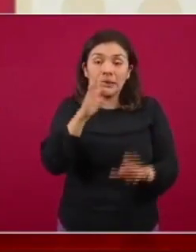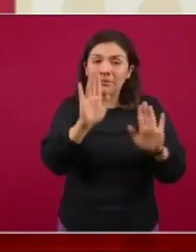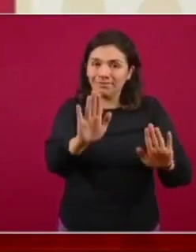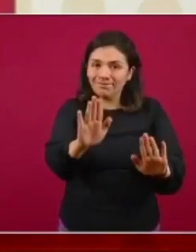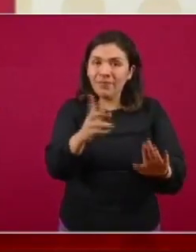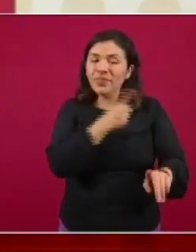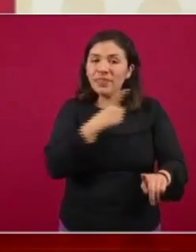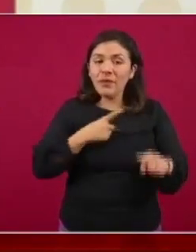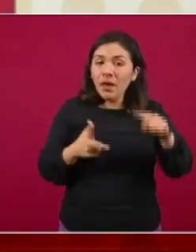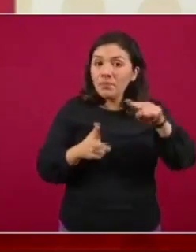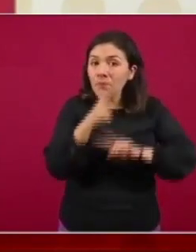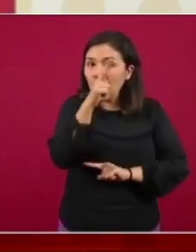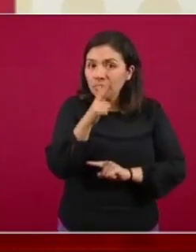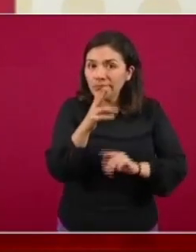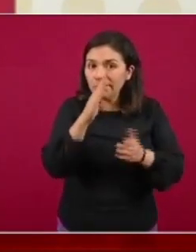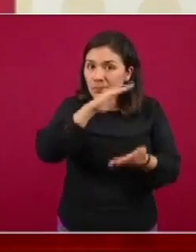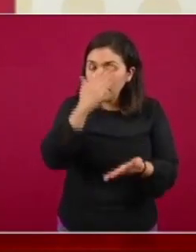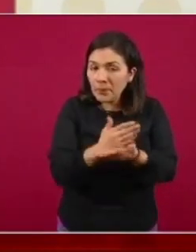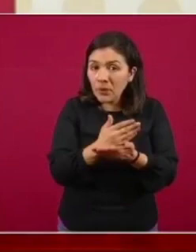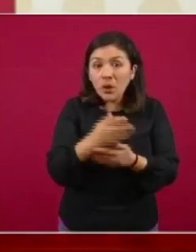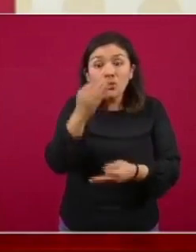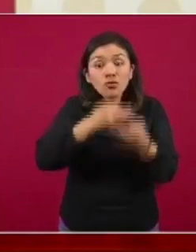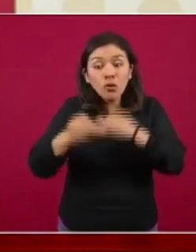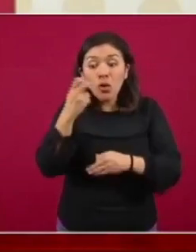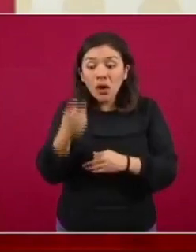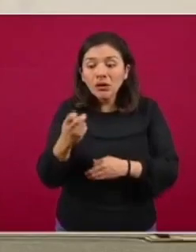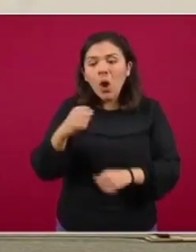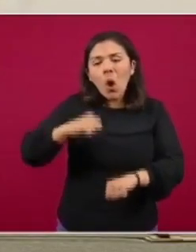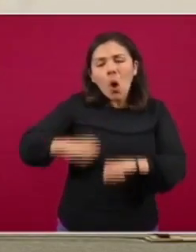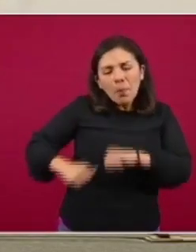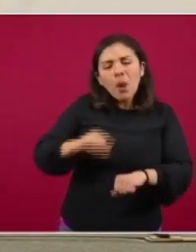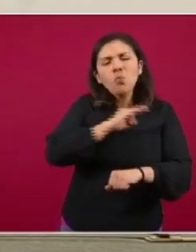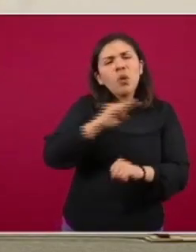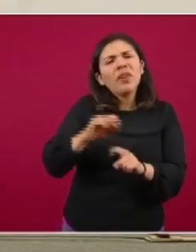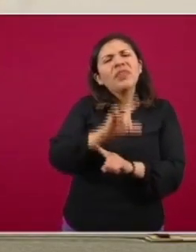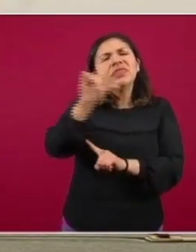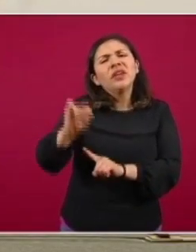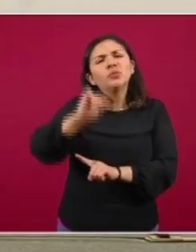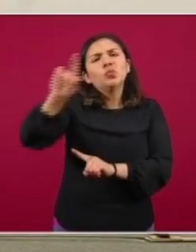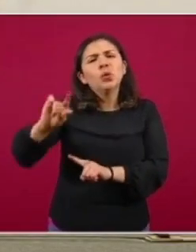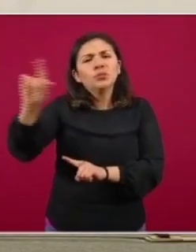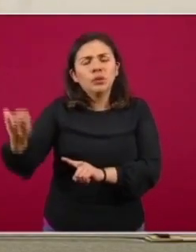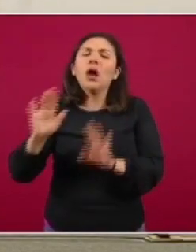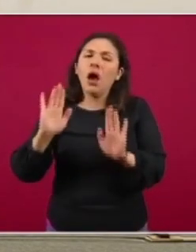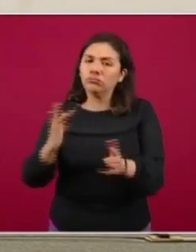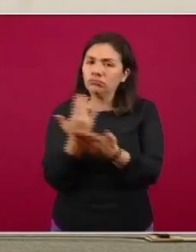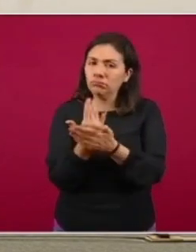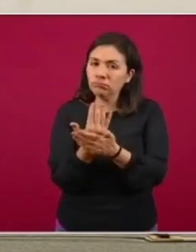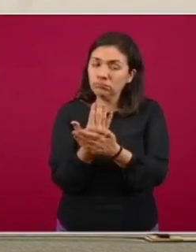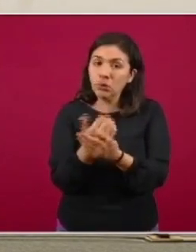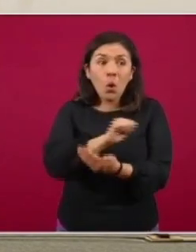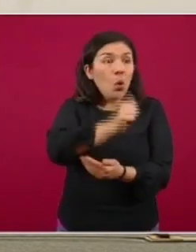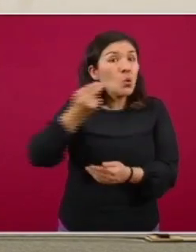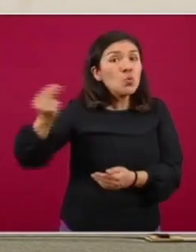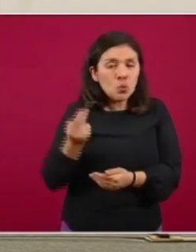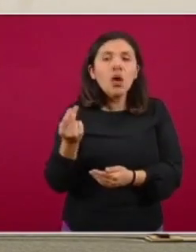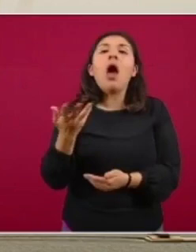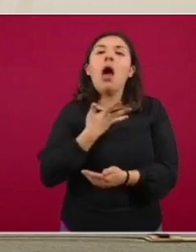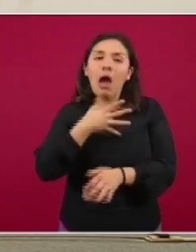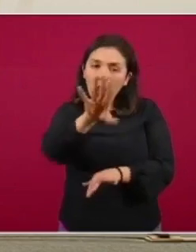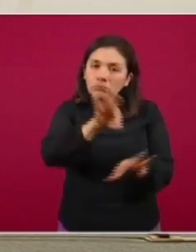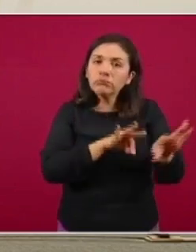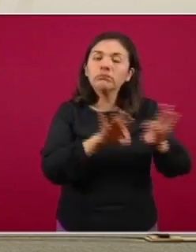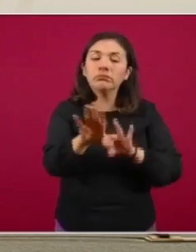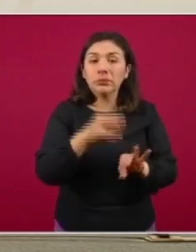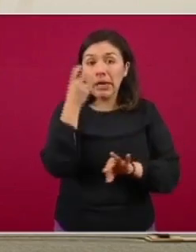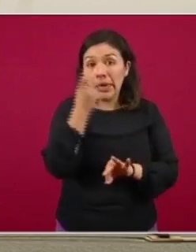suspendamos todos aquellos procedimientos que se pueden suspender. Obviamente hay muchos otros que no se pueden suspender. Eso es